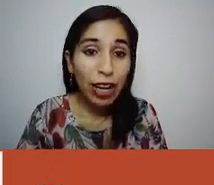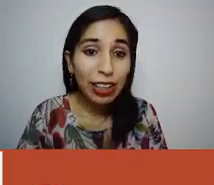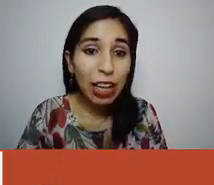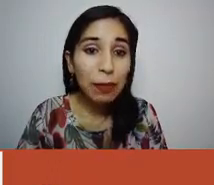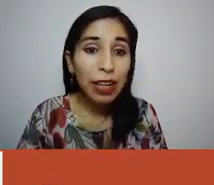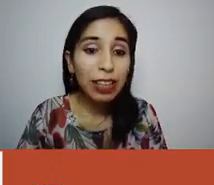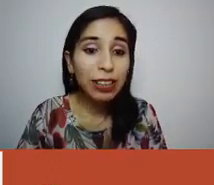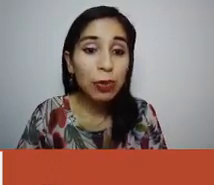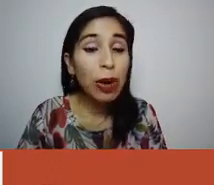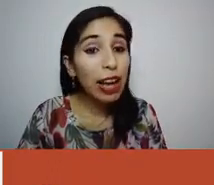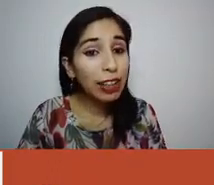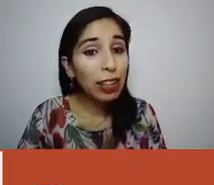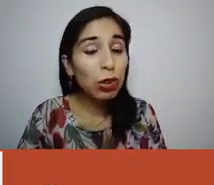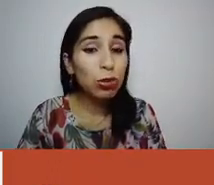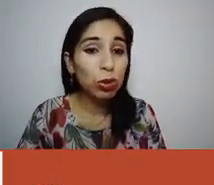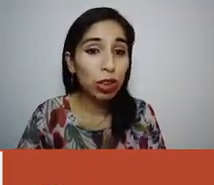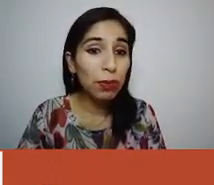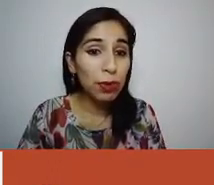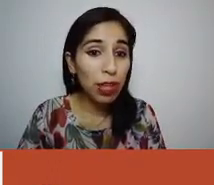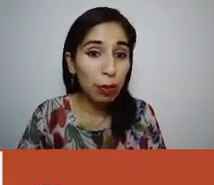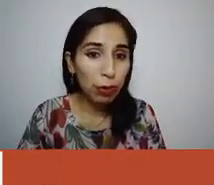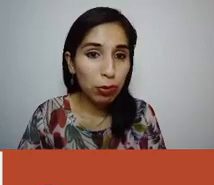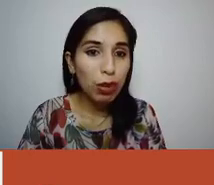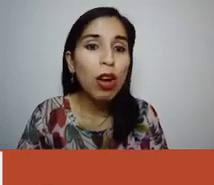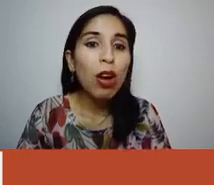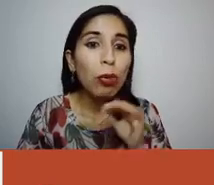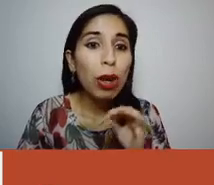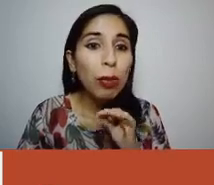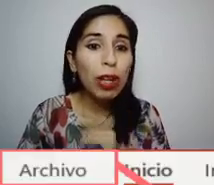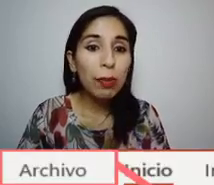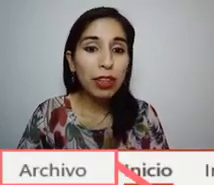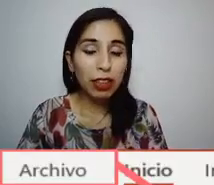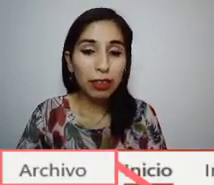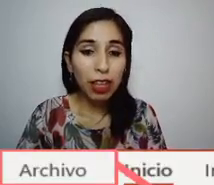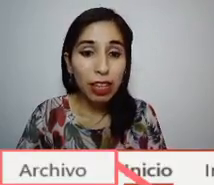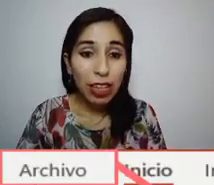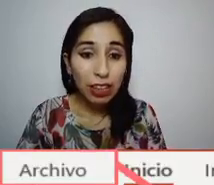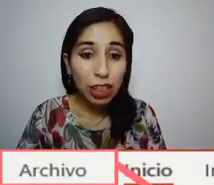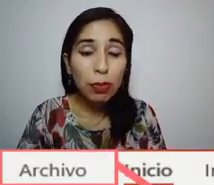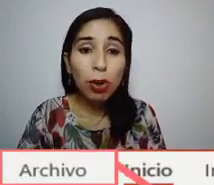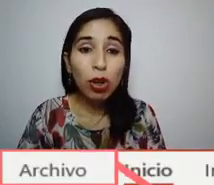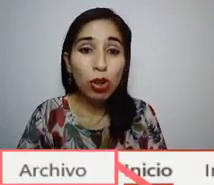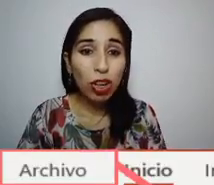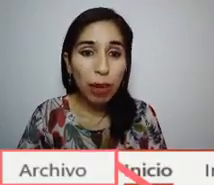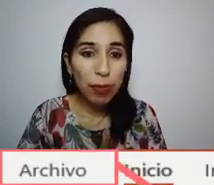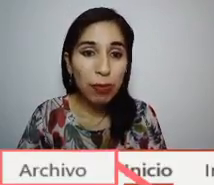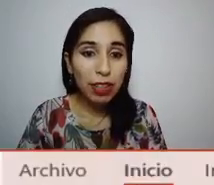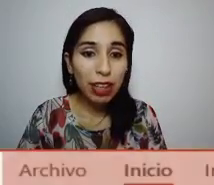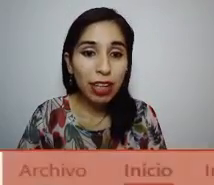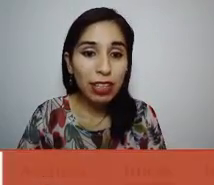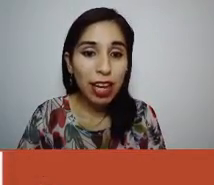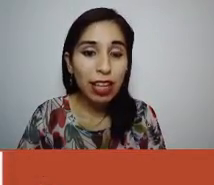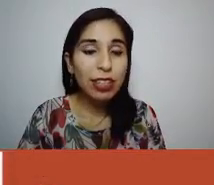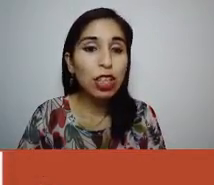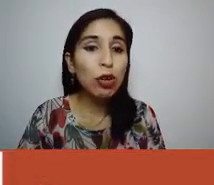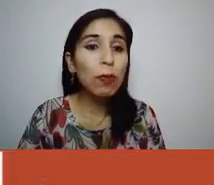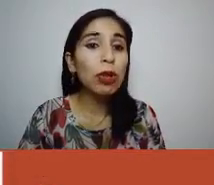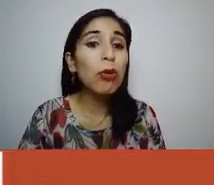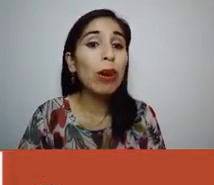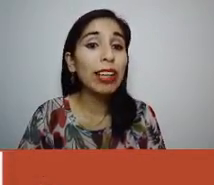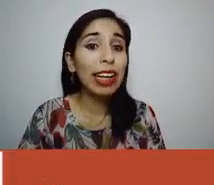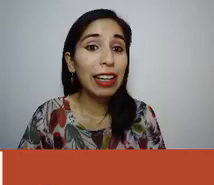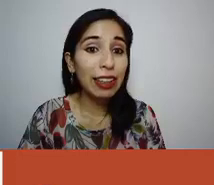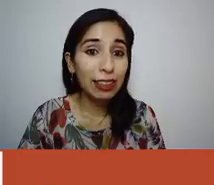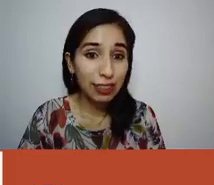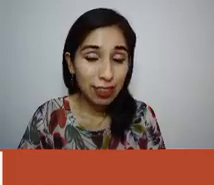guardar para que se guarden los últimos cambios vuelvo a repetir el archivo lo que a mí me interesa es que yo